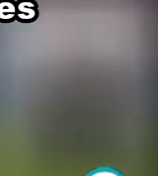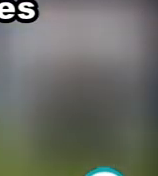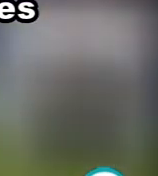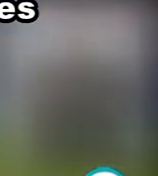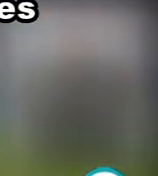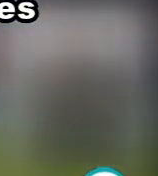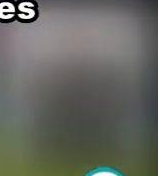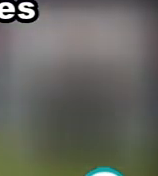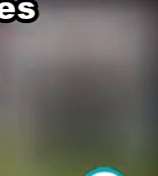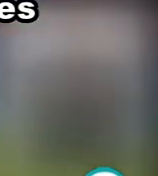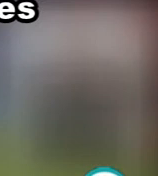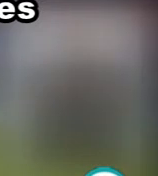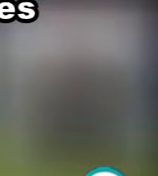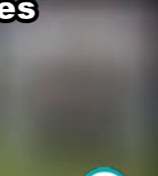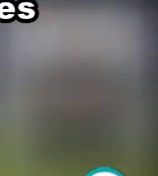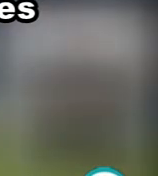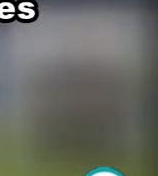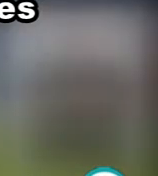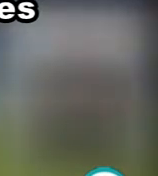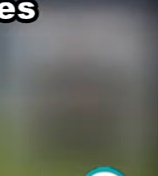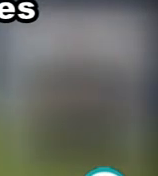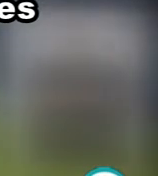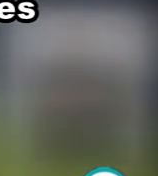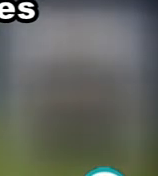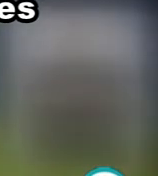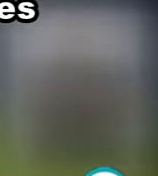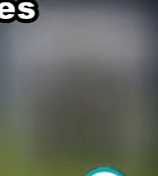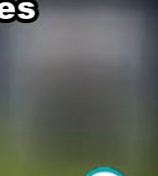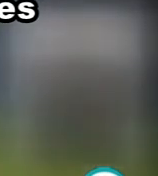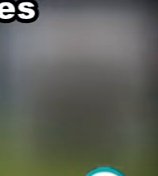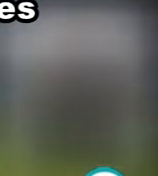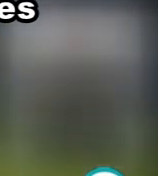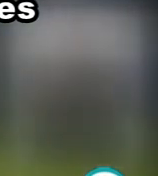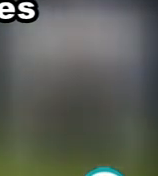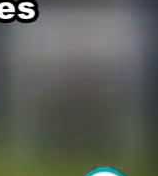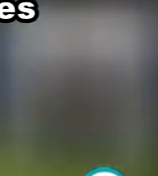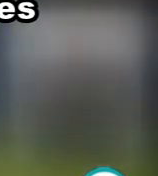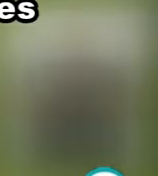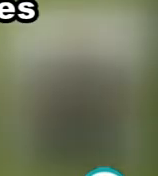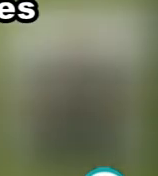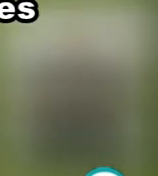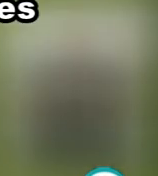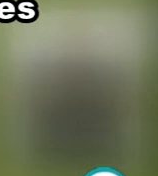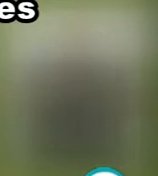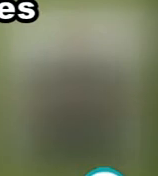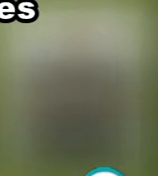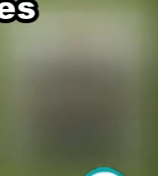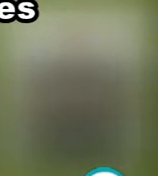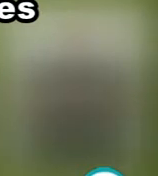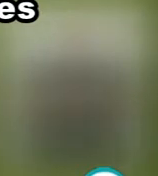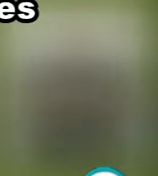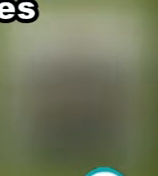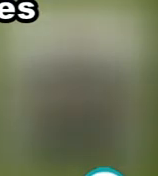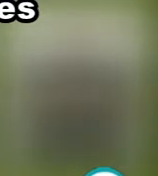bien al Tenerife, ¿no? que tomó un balón de oxígeno y porque si no se podía haber metido también en un buen lío,